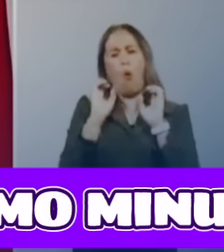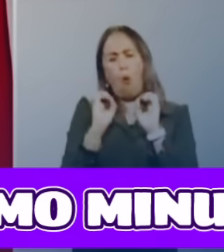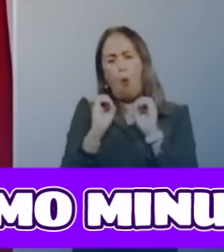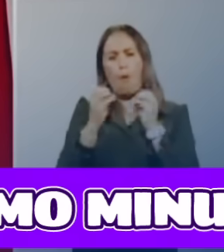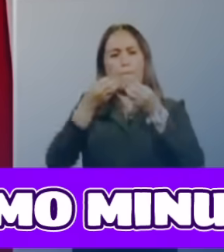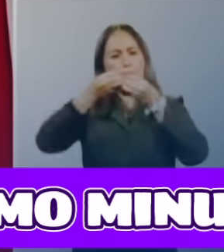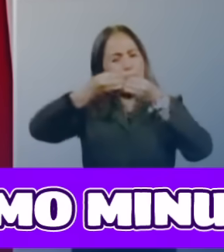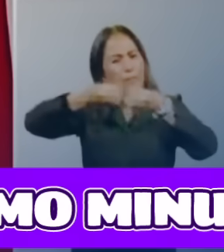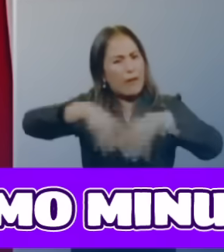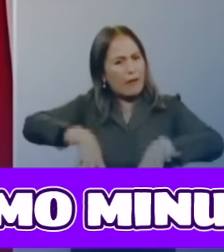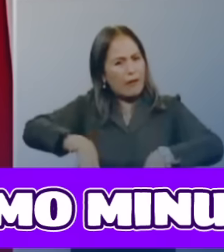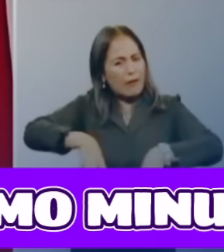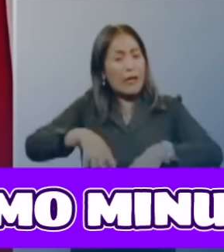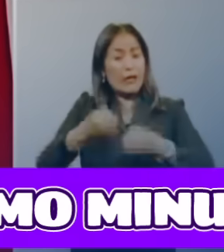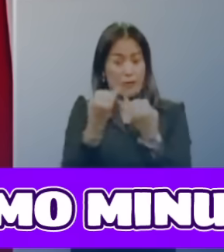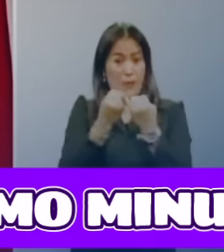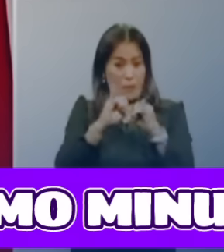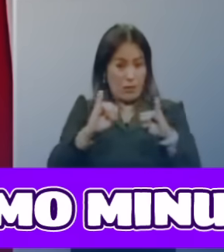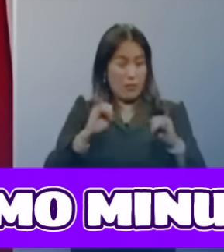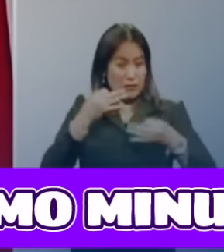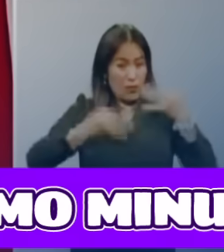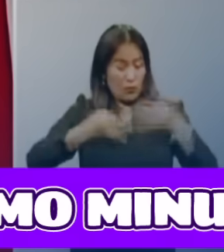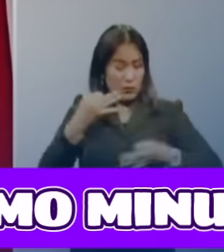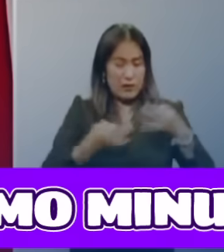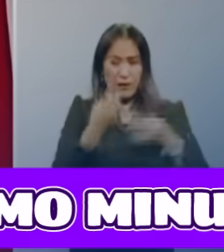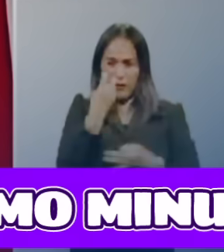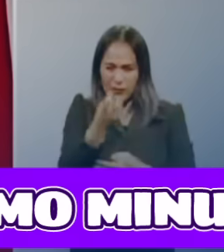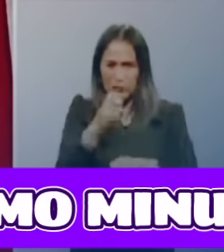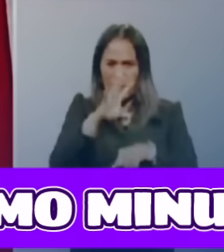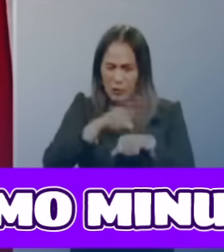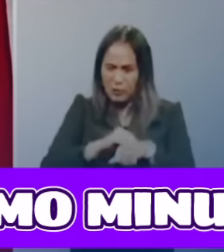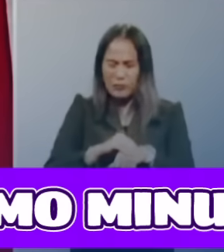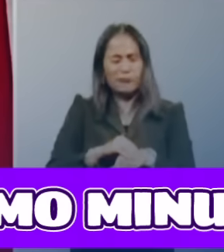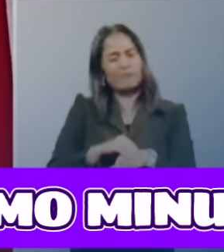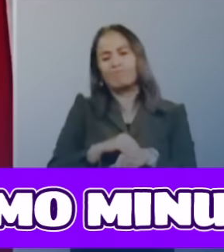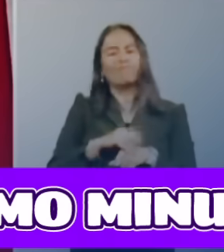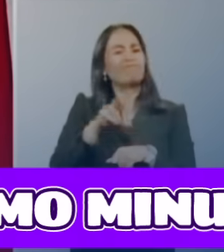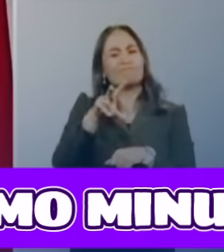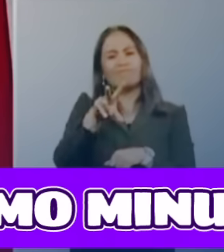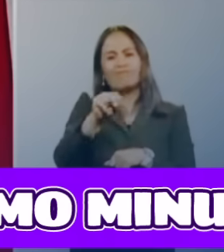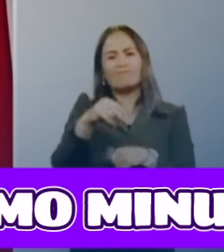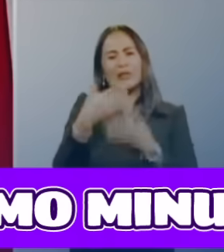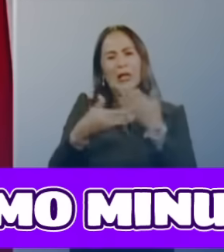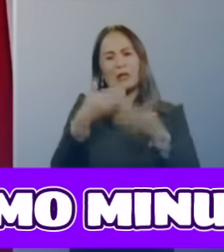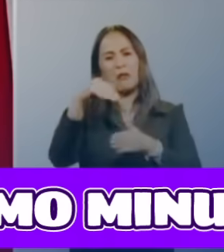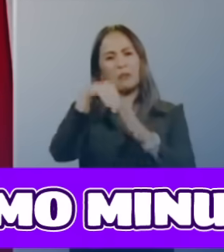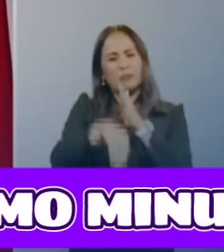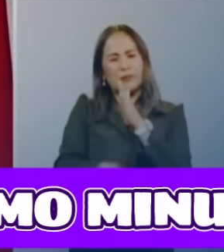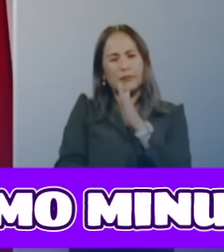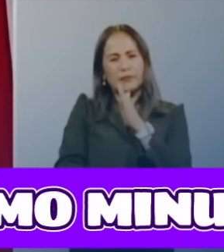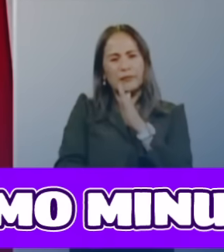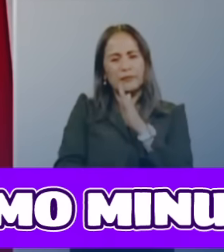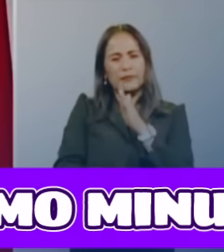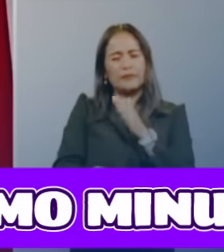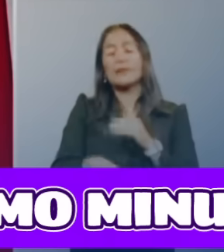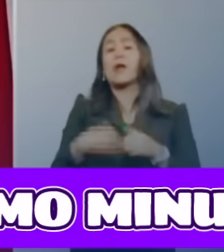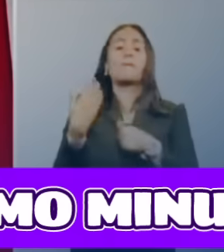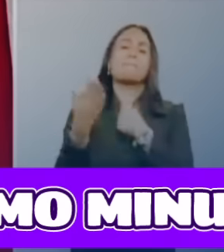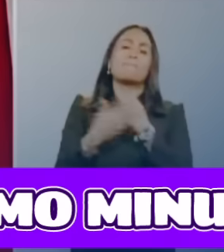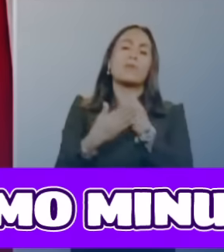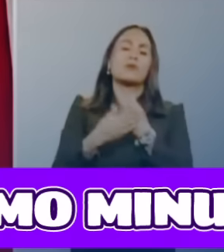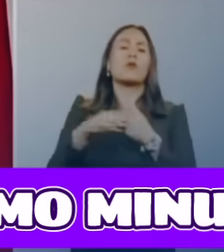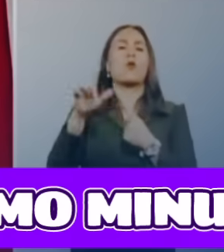lo es nuestra independencia judicial. Así, en los siguientes